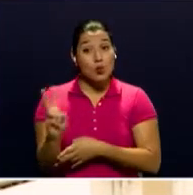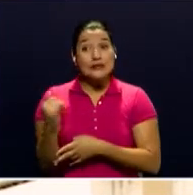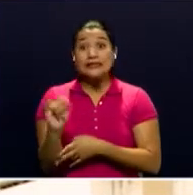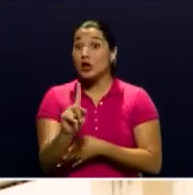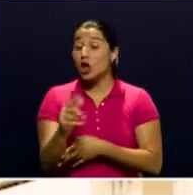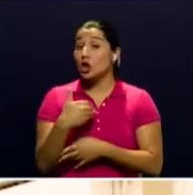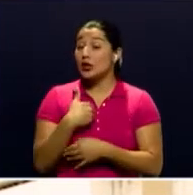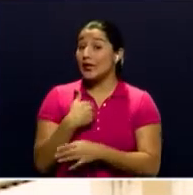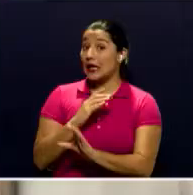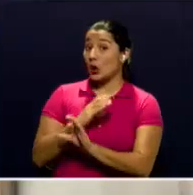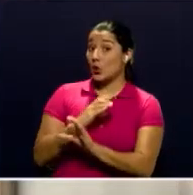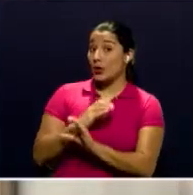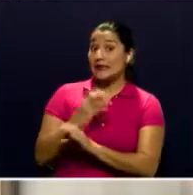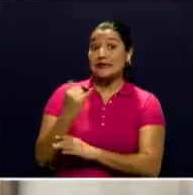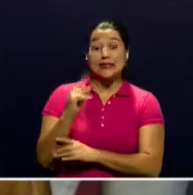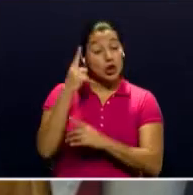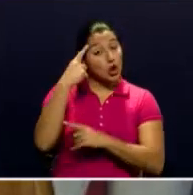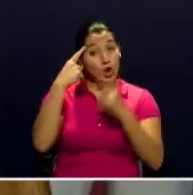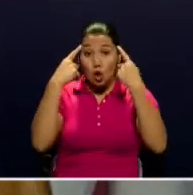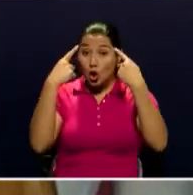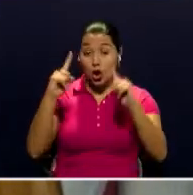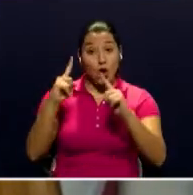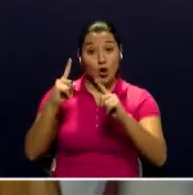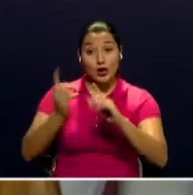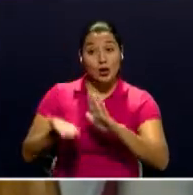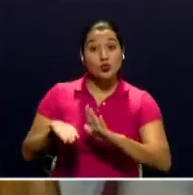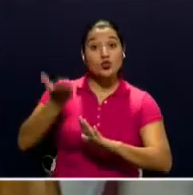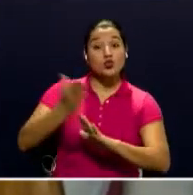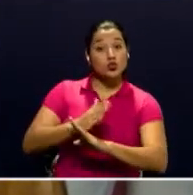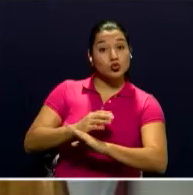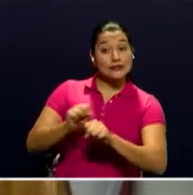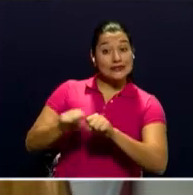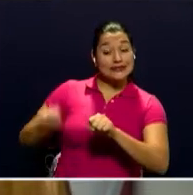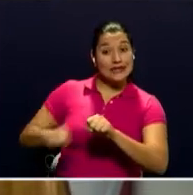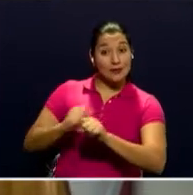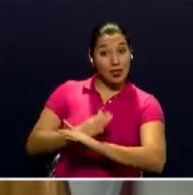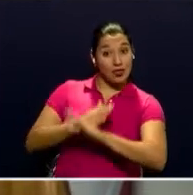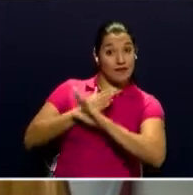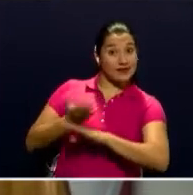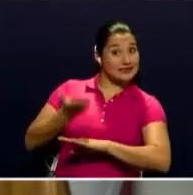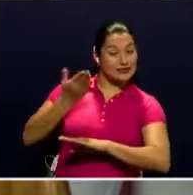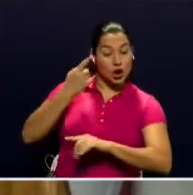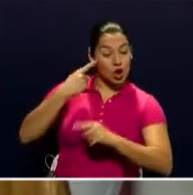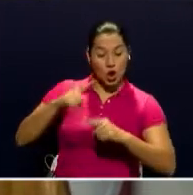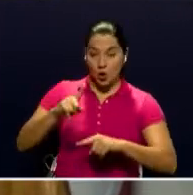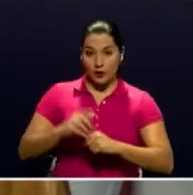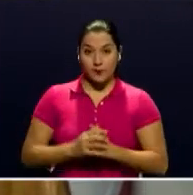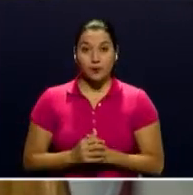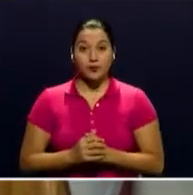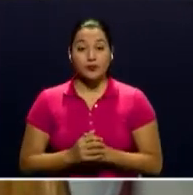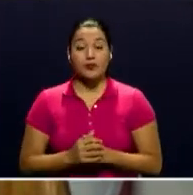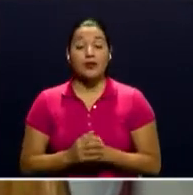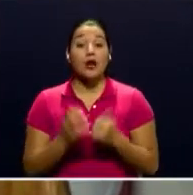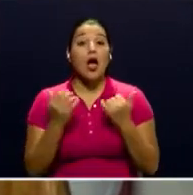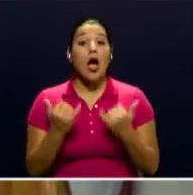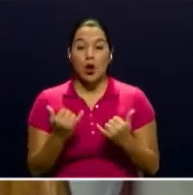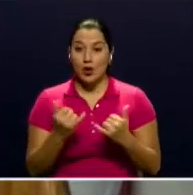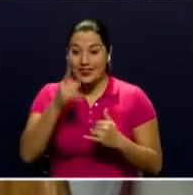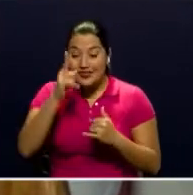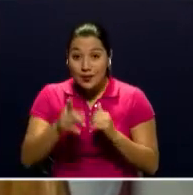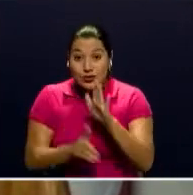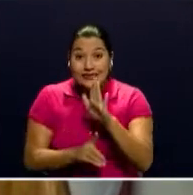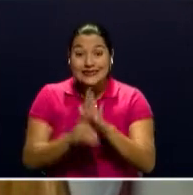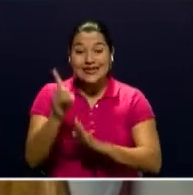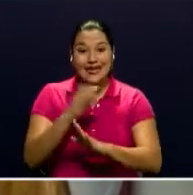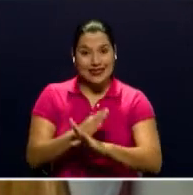prevención y no sube las defensas. Lo que ocurre normalmente con todos los virus es que se desarrollan defensas. Esas defensas